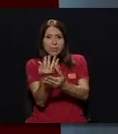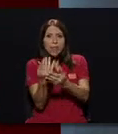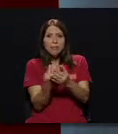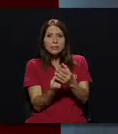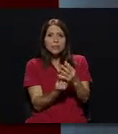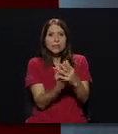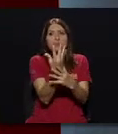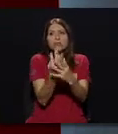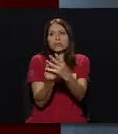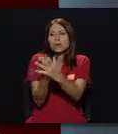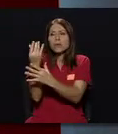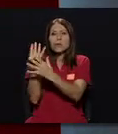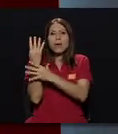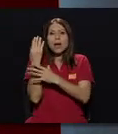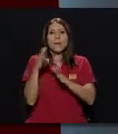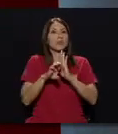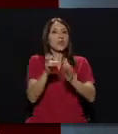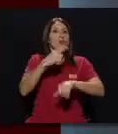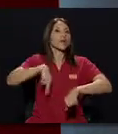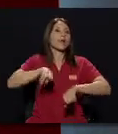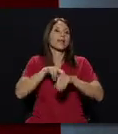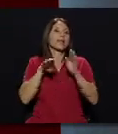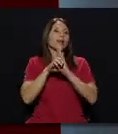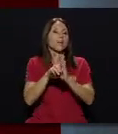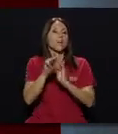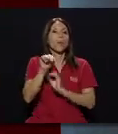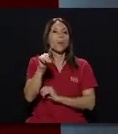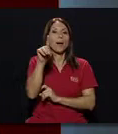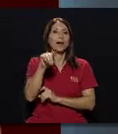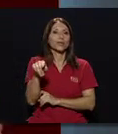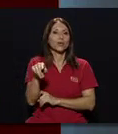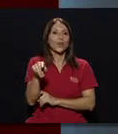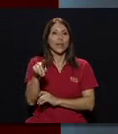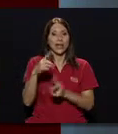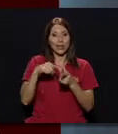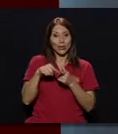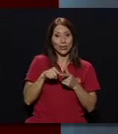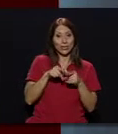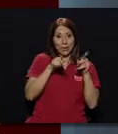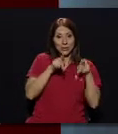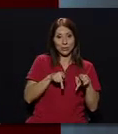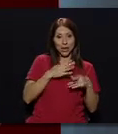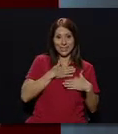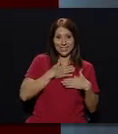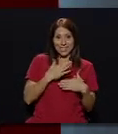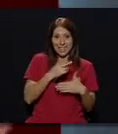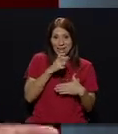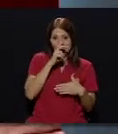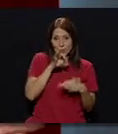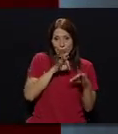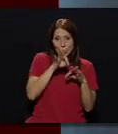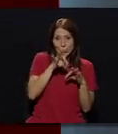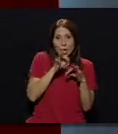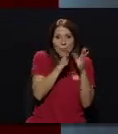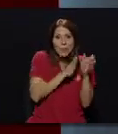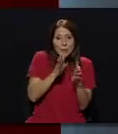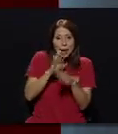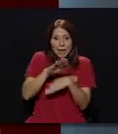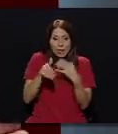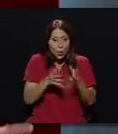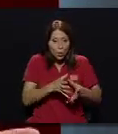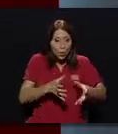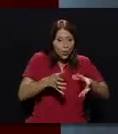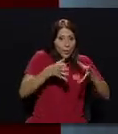que normalmente florecen en el mes de marzo, sí, y el apicultor entonces prepara para estos, precisamente para preparar sus colmenas, para